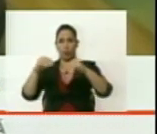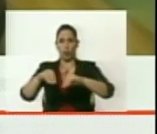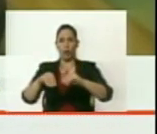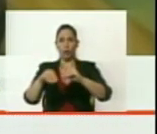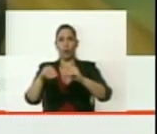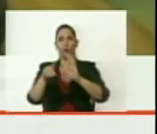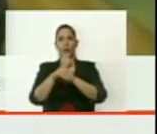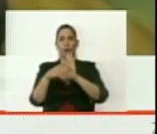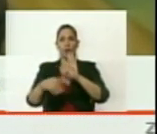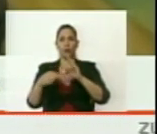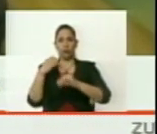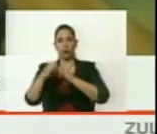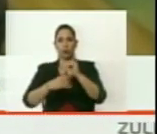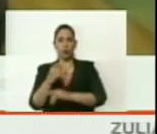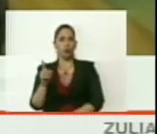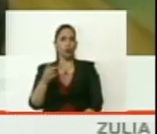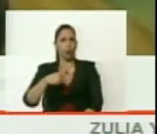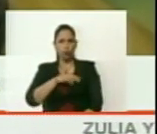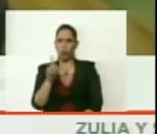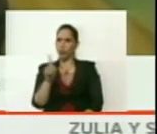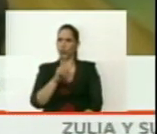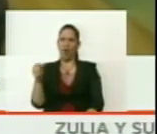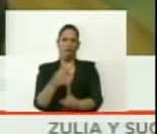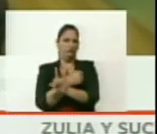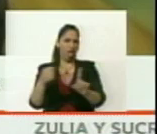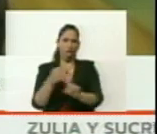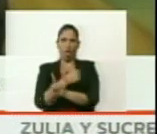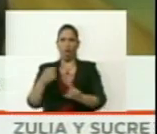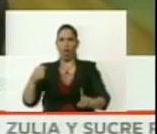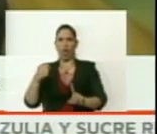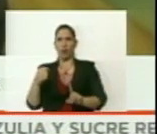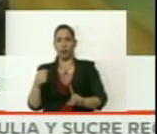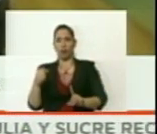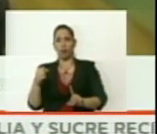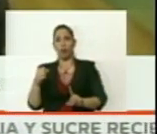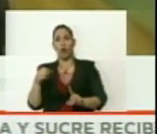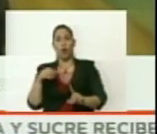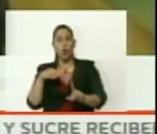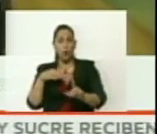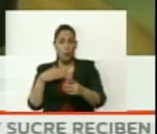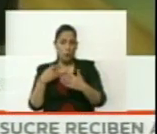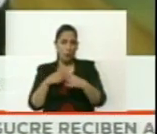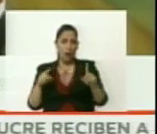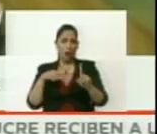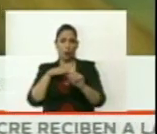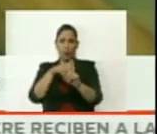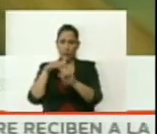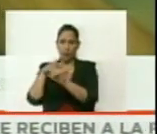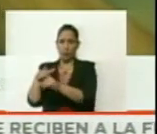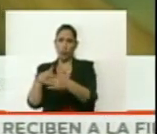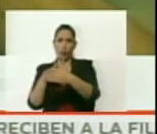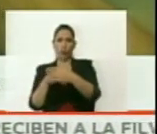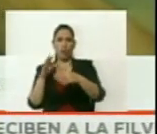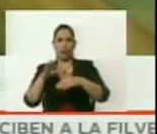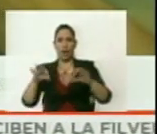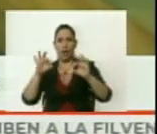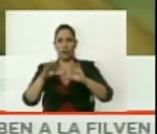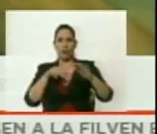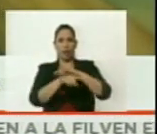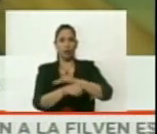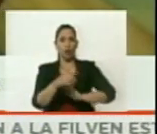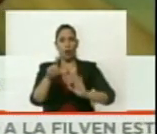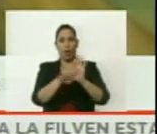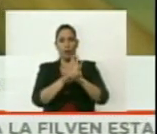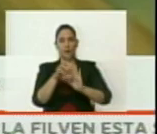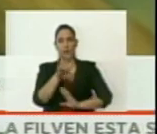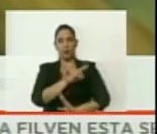internacional. Nosotros no somos salvajes ni trogloditas para estar arremetiendo contra nadie dentro de las leyes venezolanas,